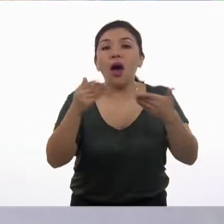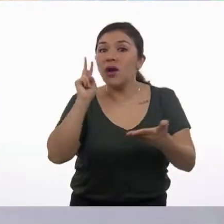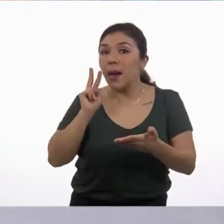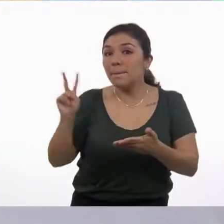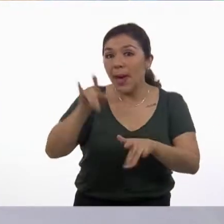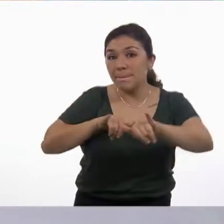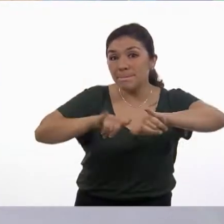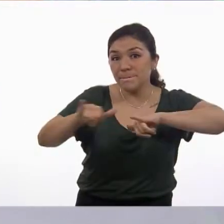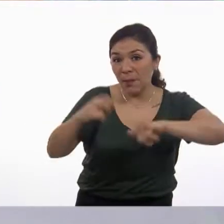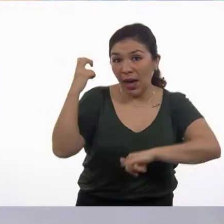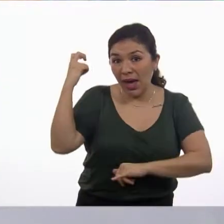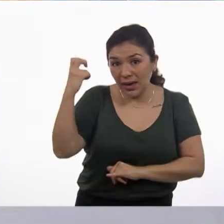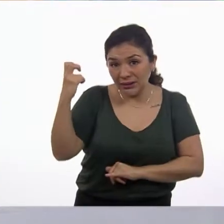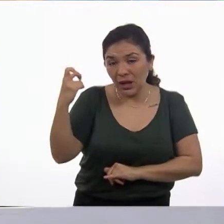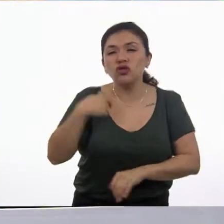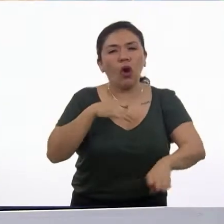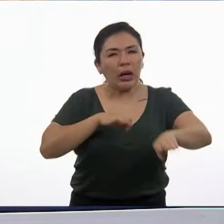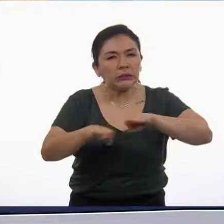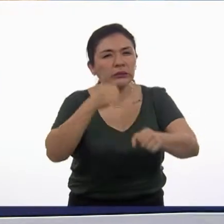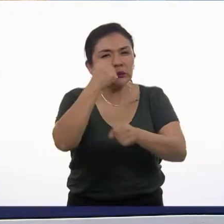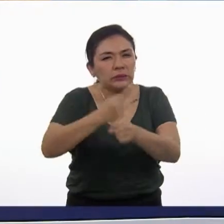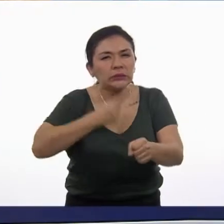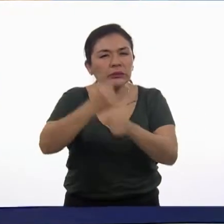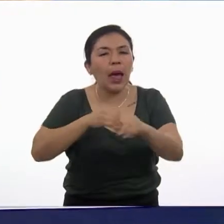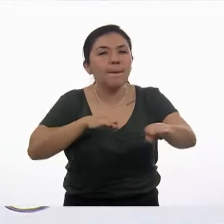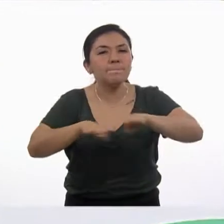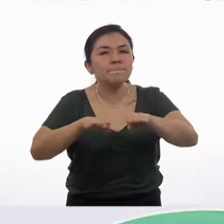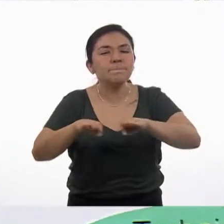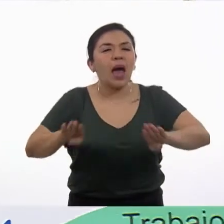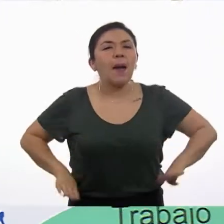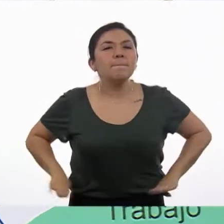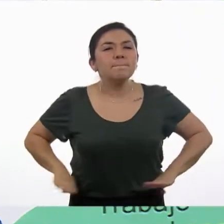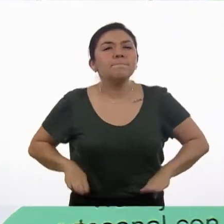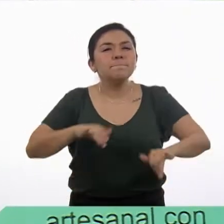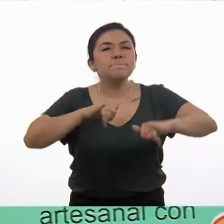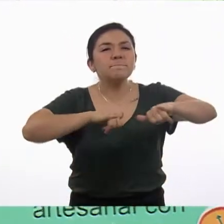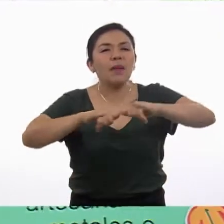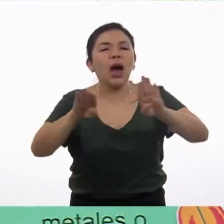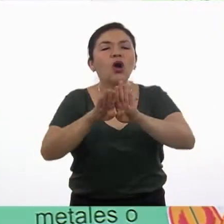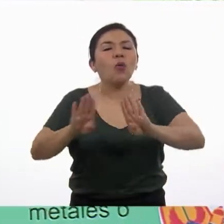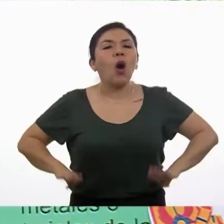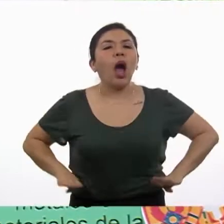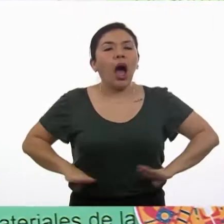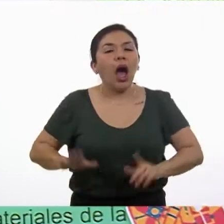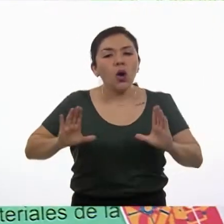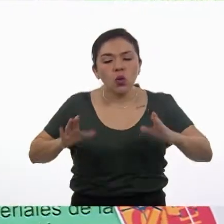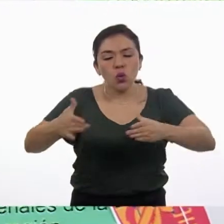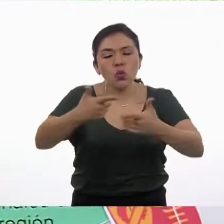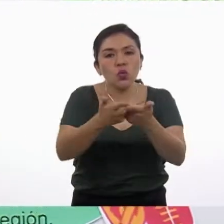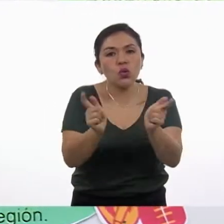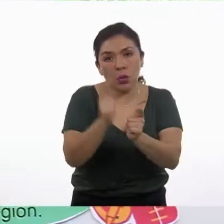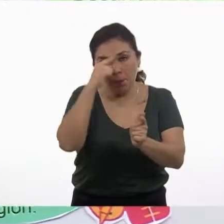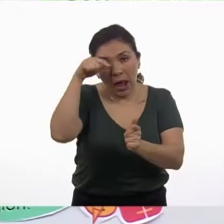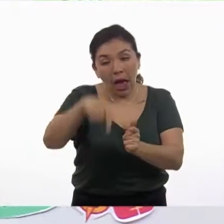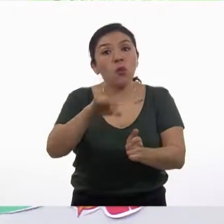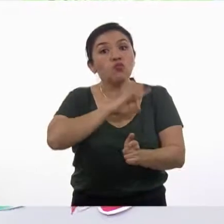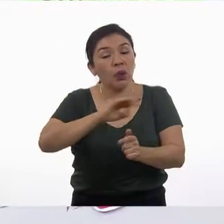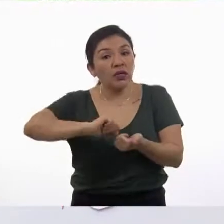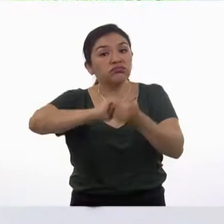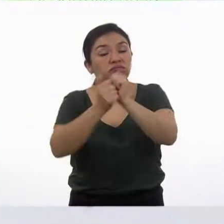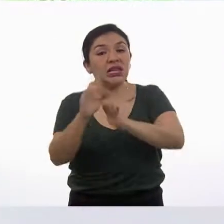tenemos aquí? Vamos a ir trabajando el mapa de características de una sociedad para considerar la